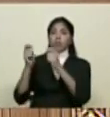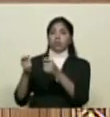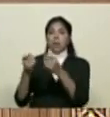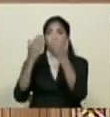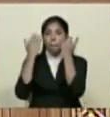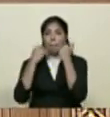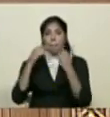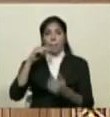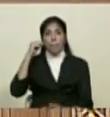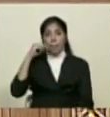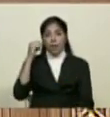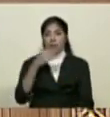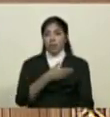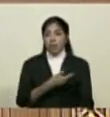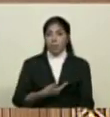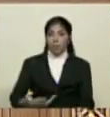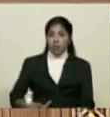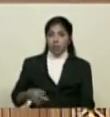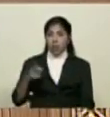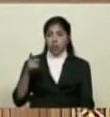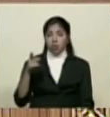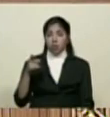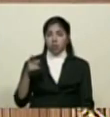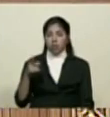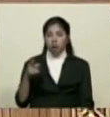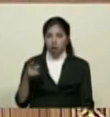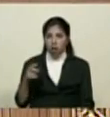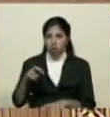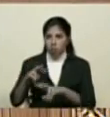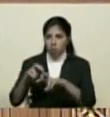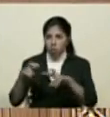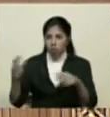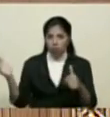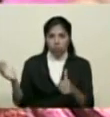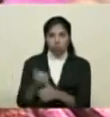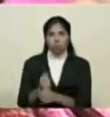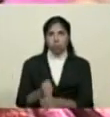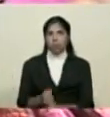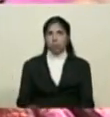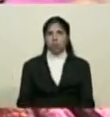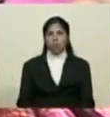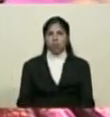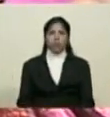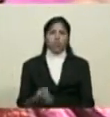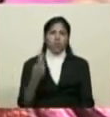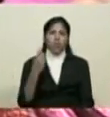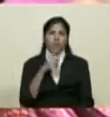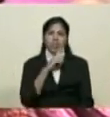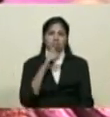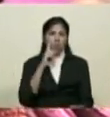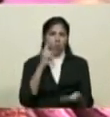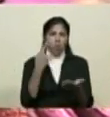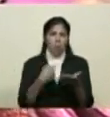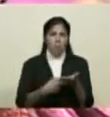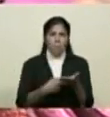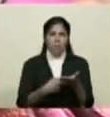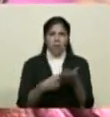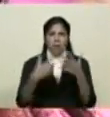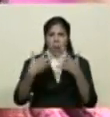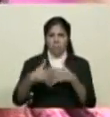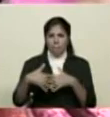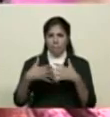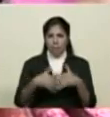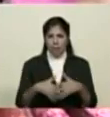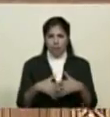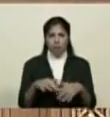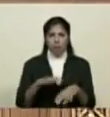comisión, y miren lo que hemos encontrado. No voy a nombrar las empresas porque en este momento si las nombro